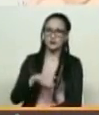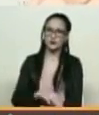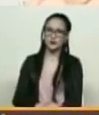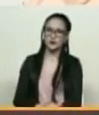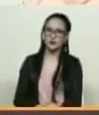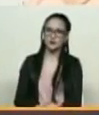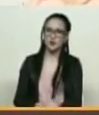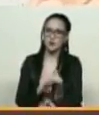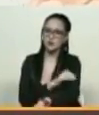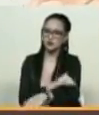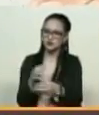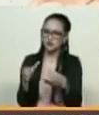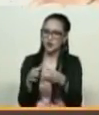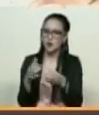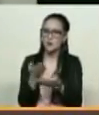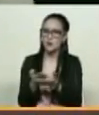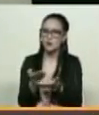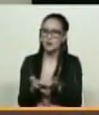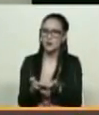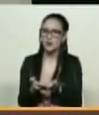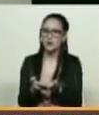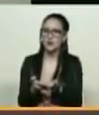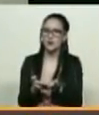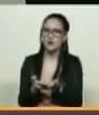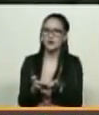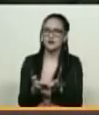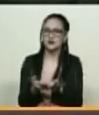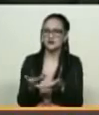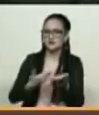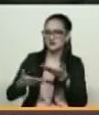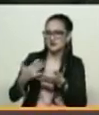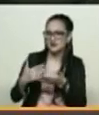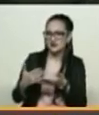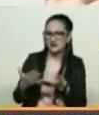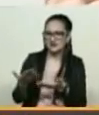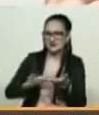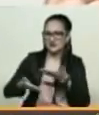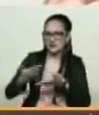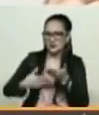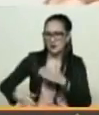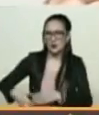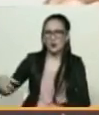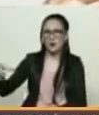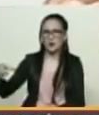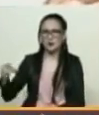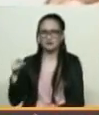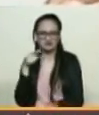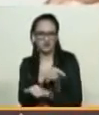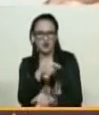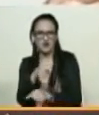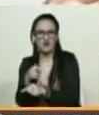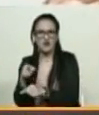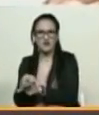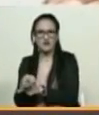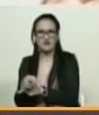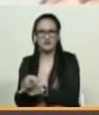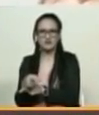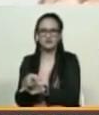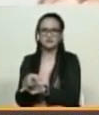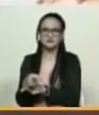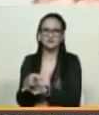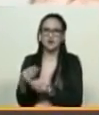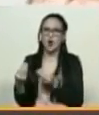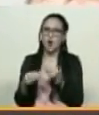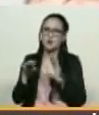la oposición y la derecha proponen un modelo donde sea el mercado, los lobos del mercado, quienes dicten cómo se